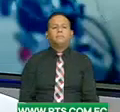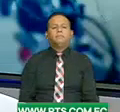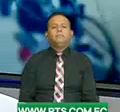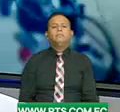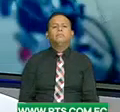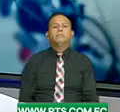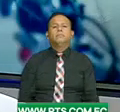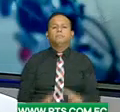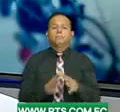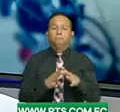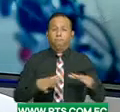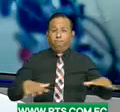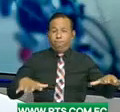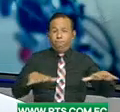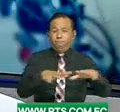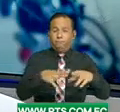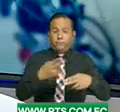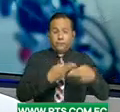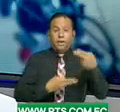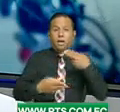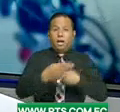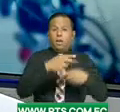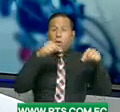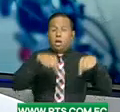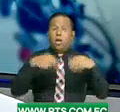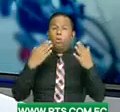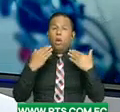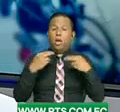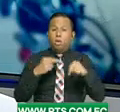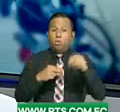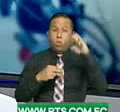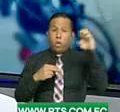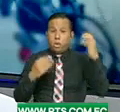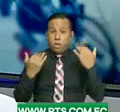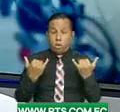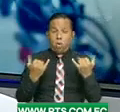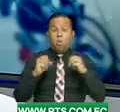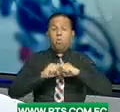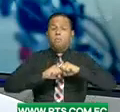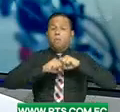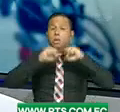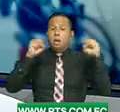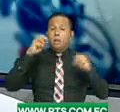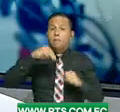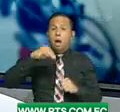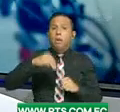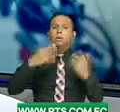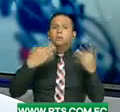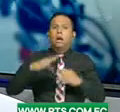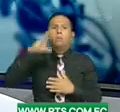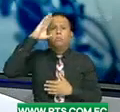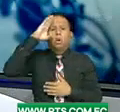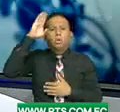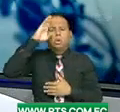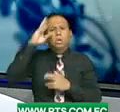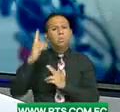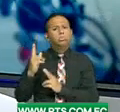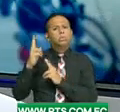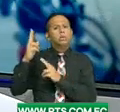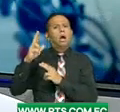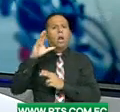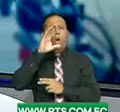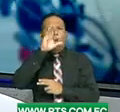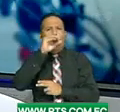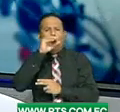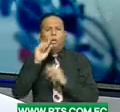Mientras que el mercado de transferencia de víveres de Montebello en el norte de Guayaquil amaneció este martes bajo el resguardo de policías, militares y